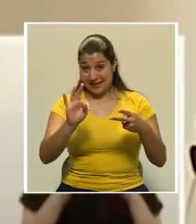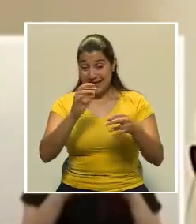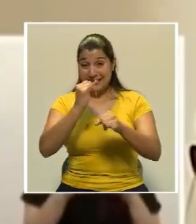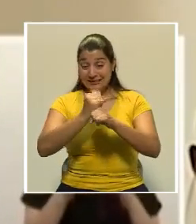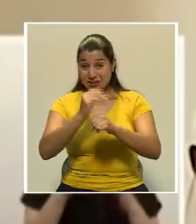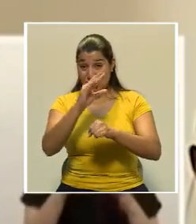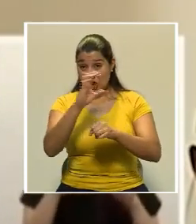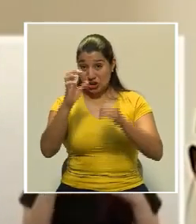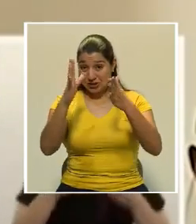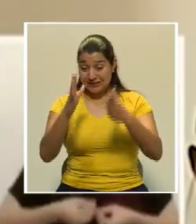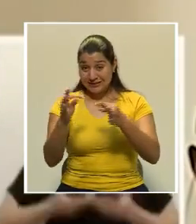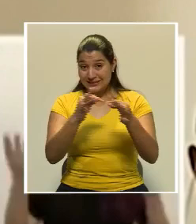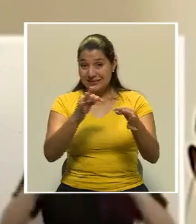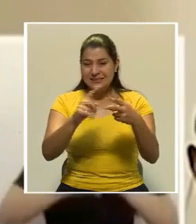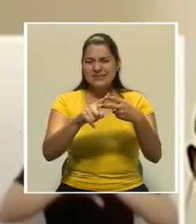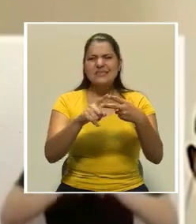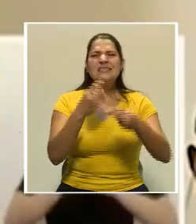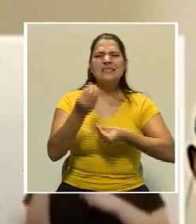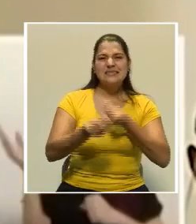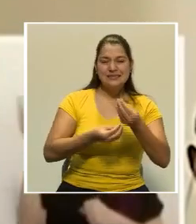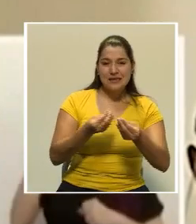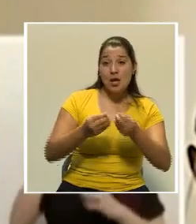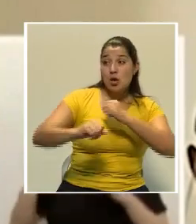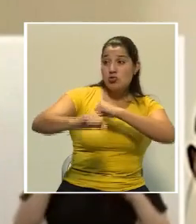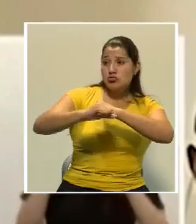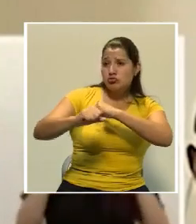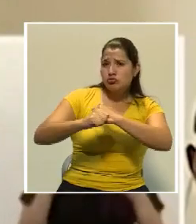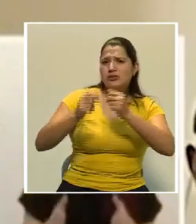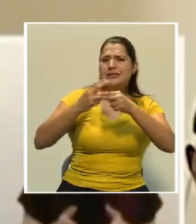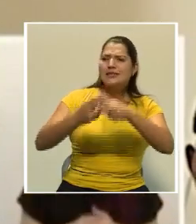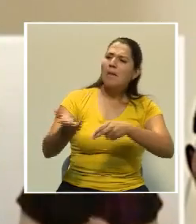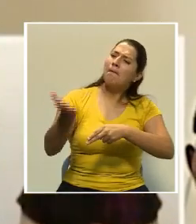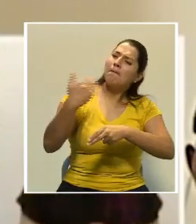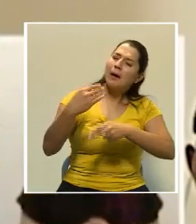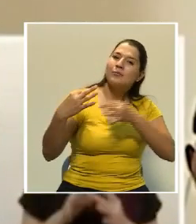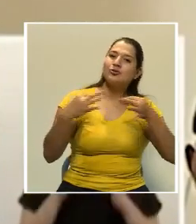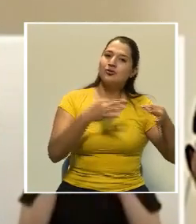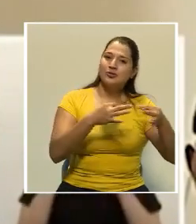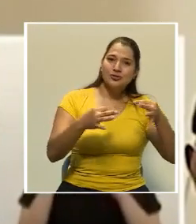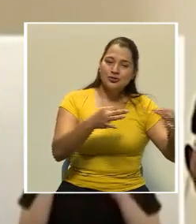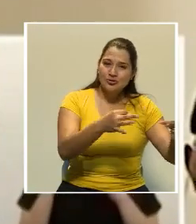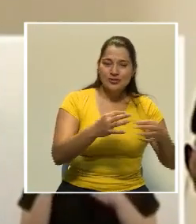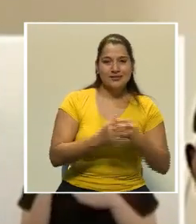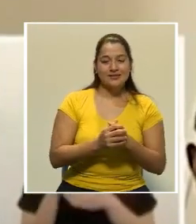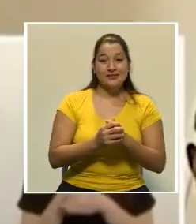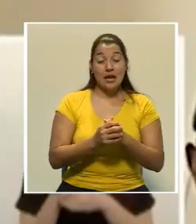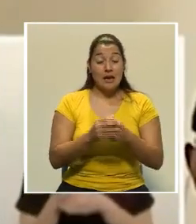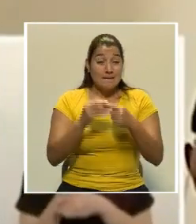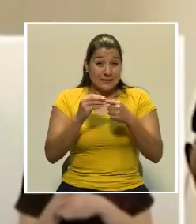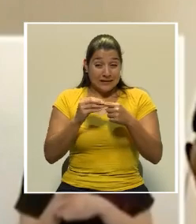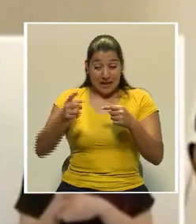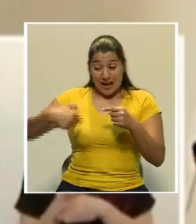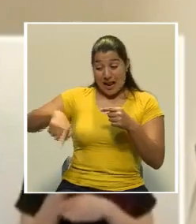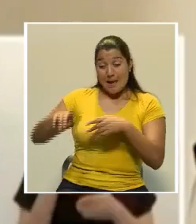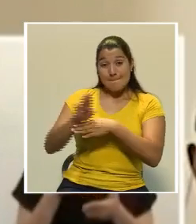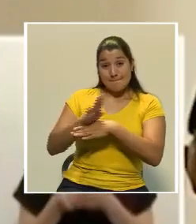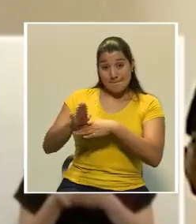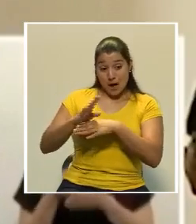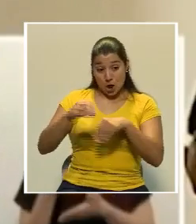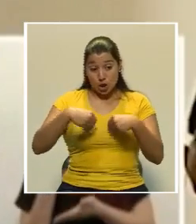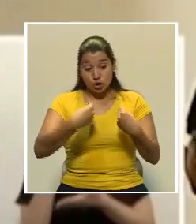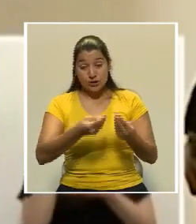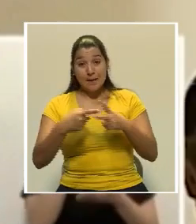el lanzamiento de la campaña Vamos a Turistear. Particularmente los bancos están aportando financiamiento